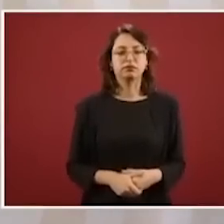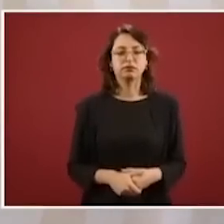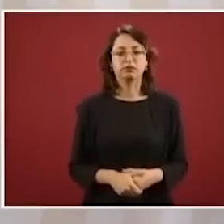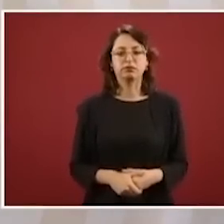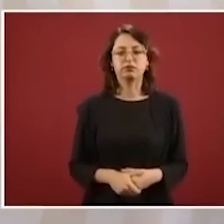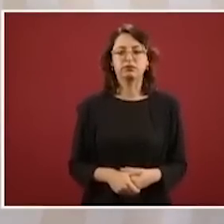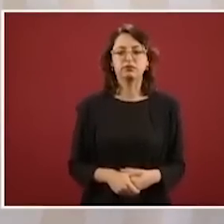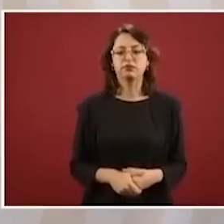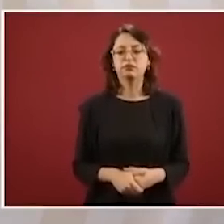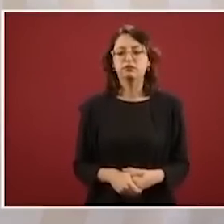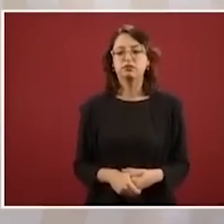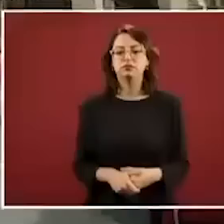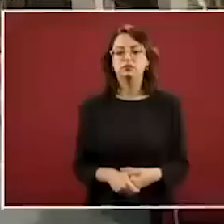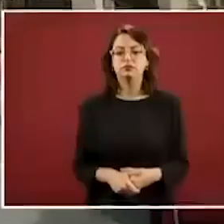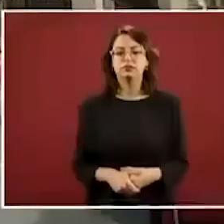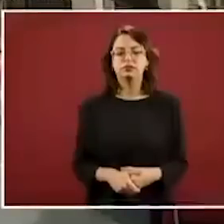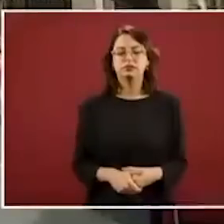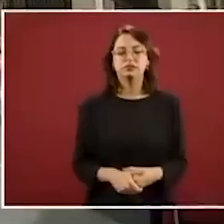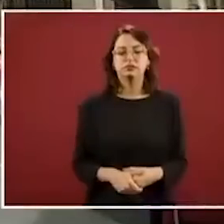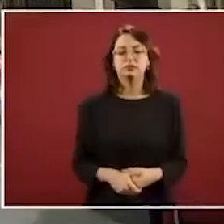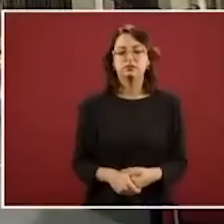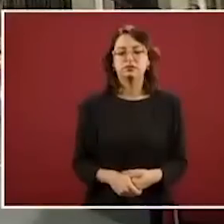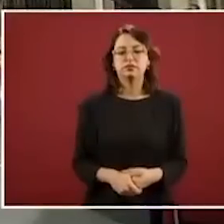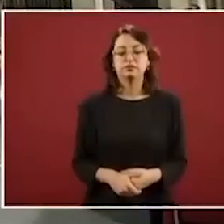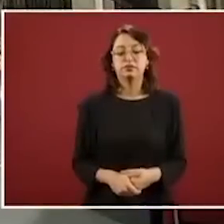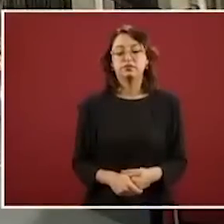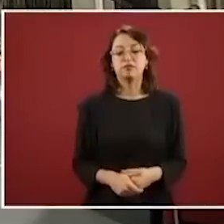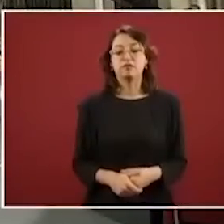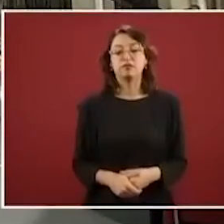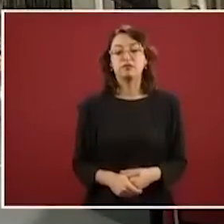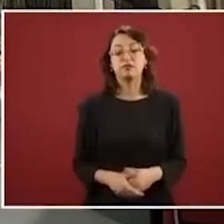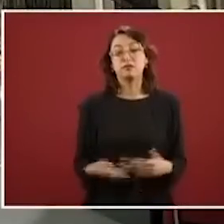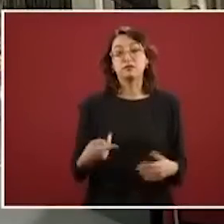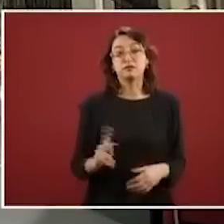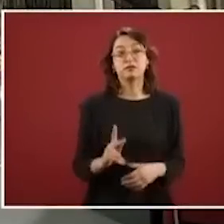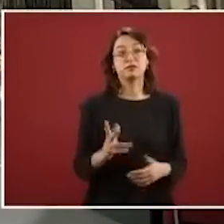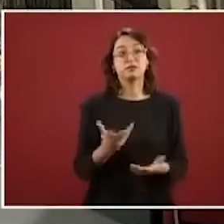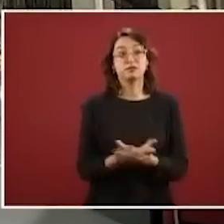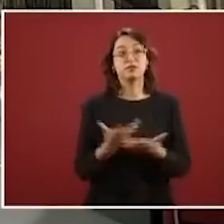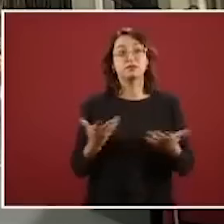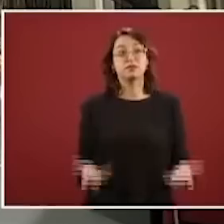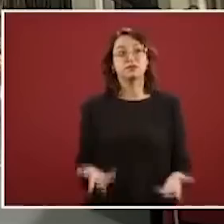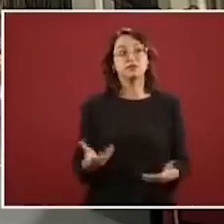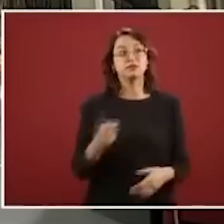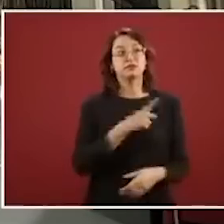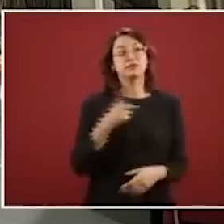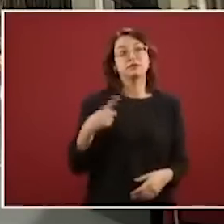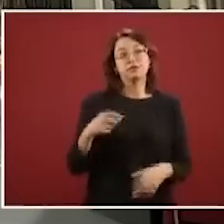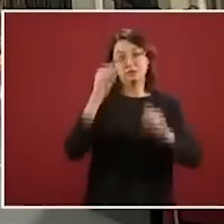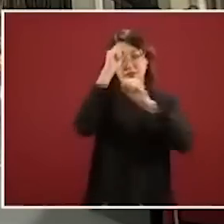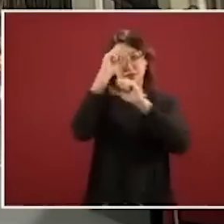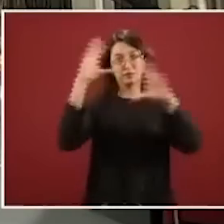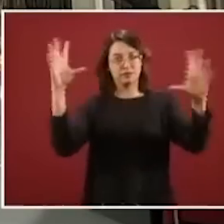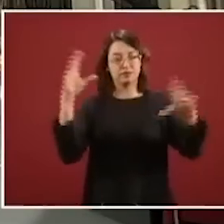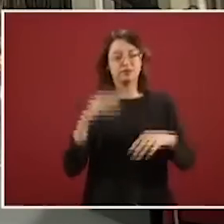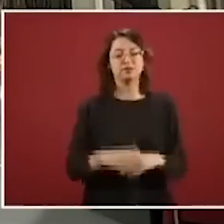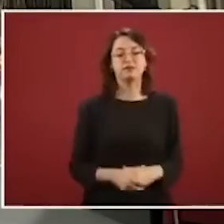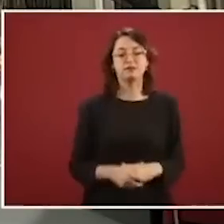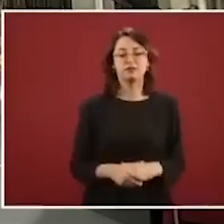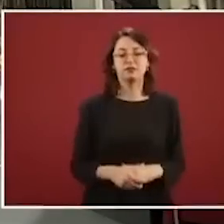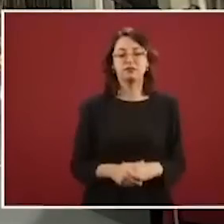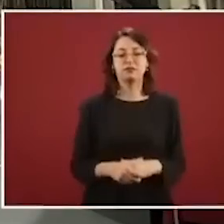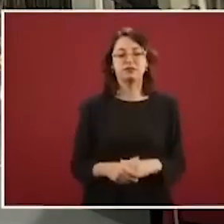Ahora, nada más que estamos hablando, fíjense, nada más para darnos una idea, de un sistema de solución